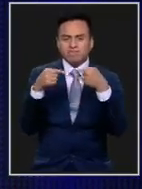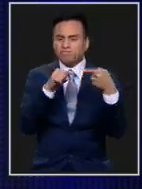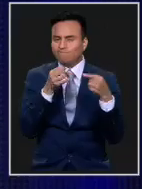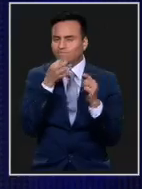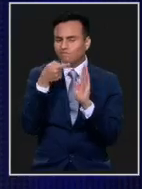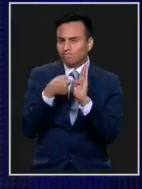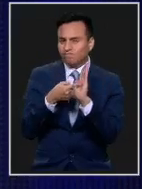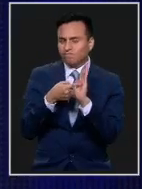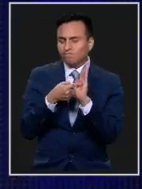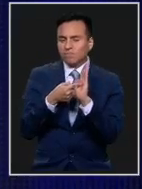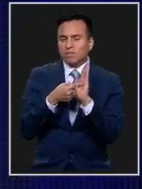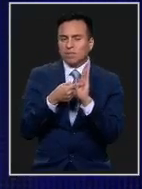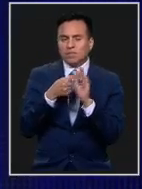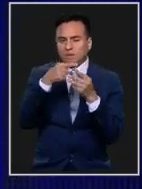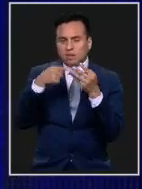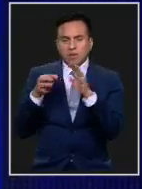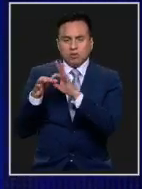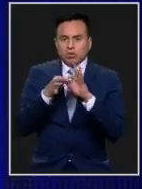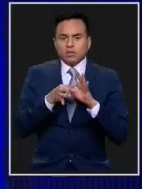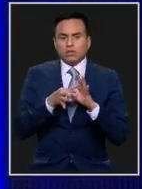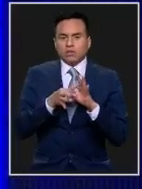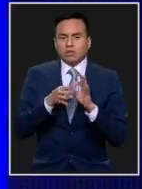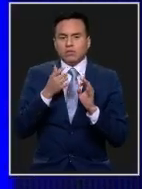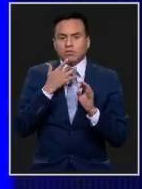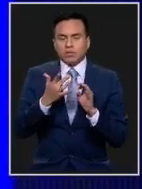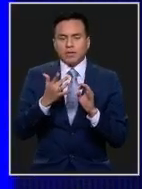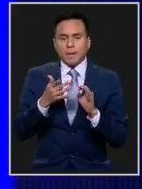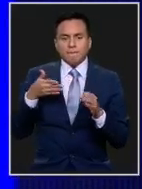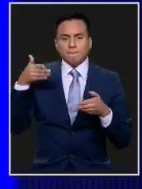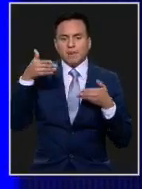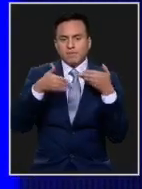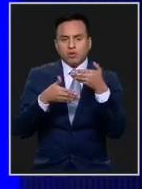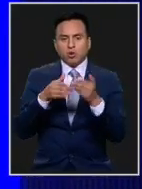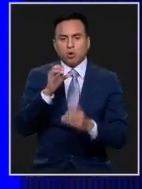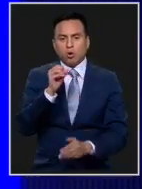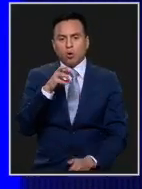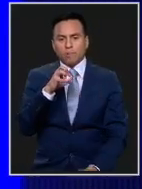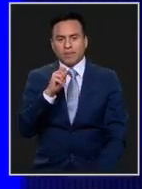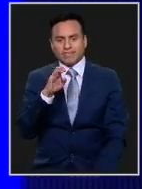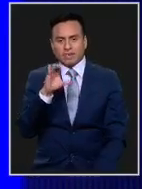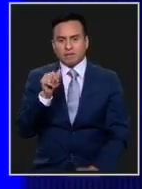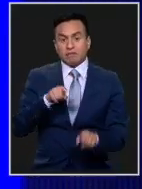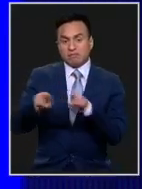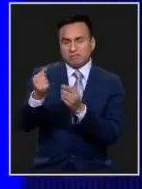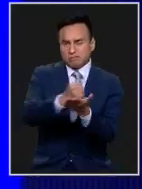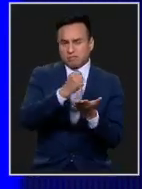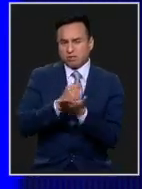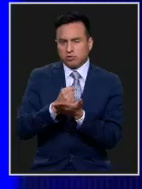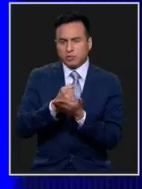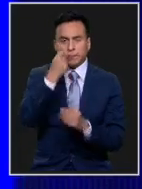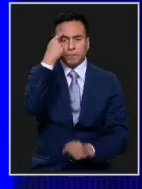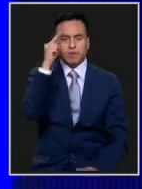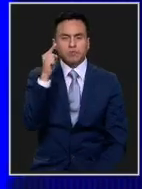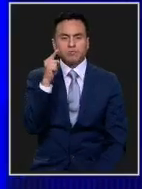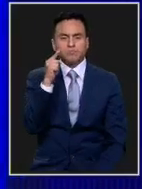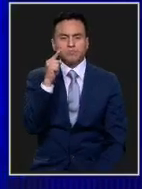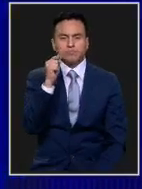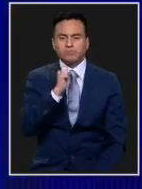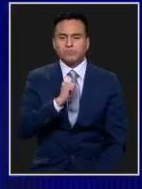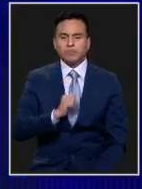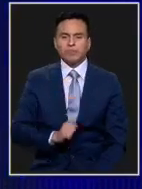otros factores sobre todo por la por la participación de corpesca en la tramitación pero no